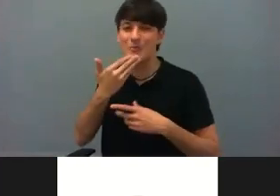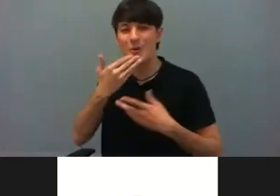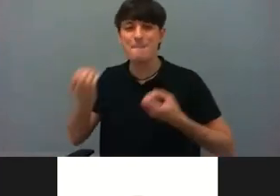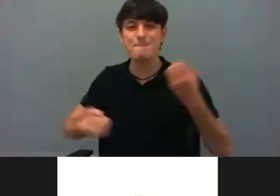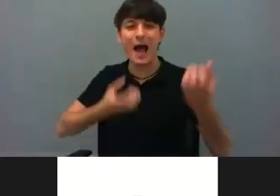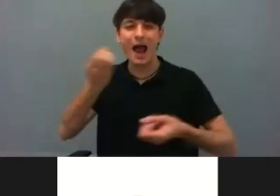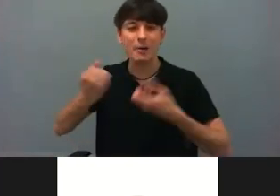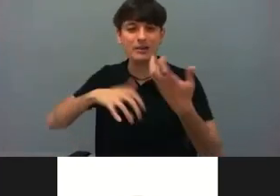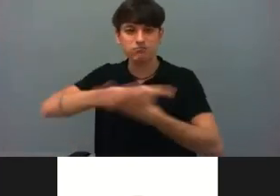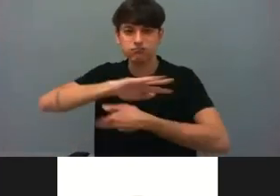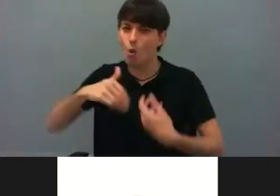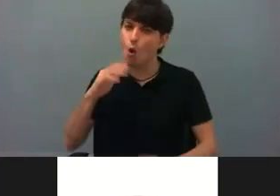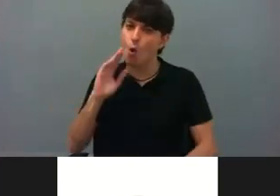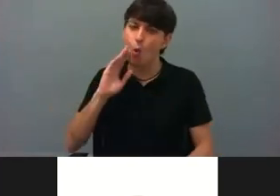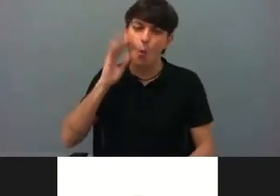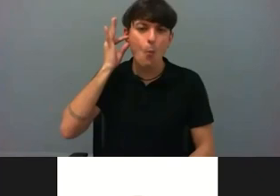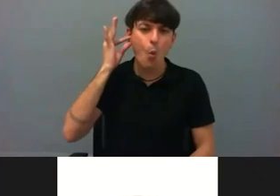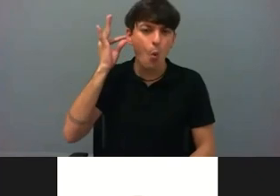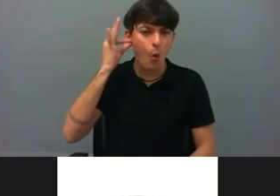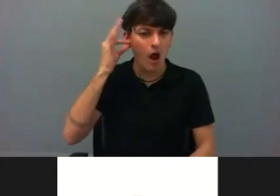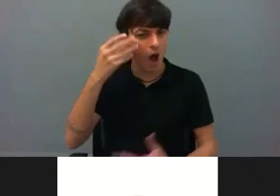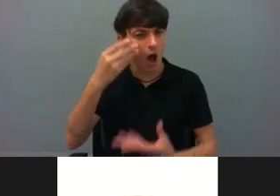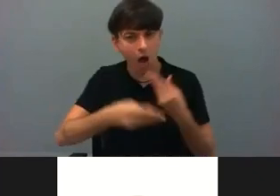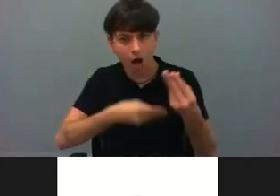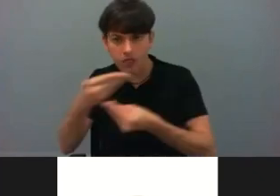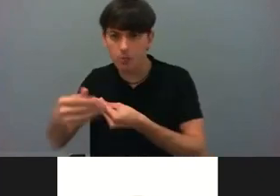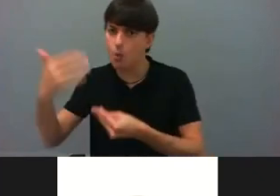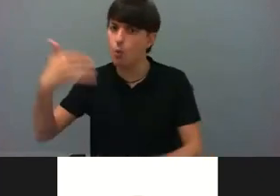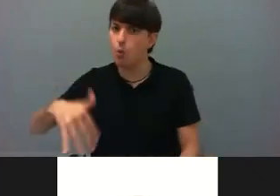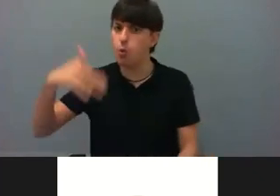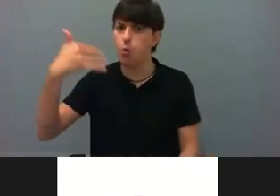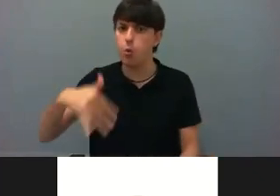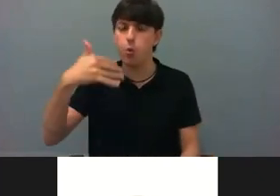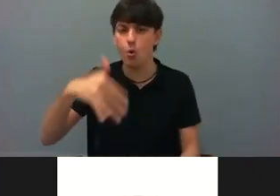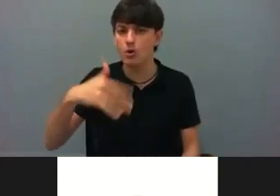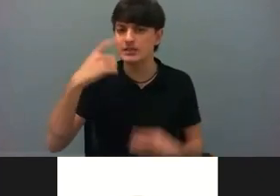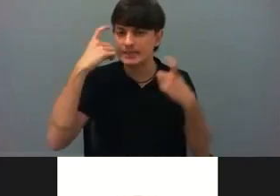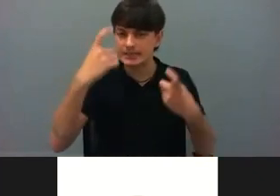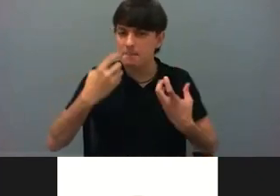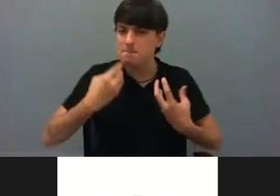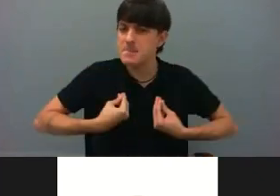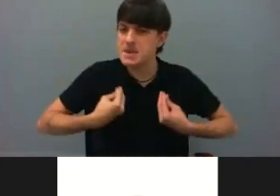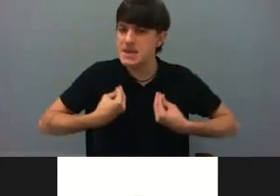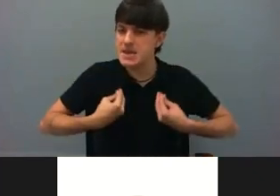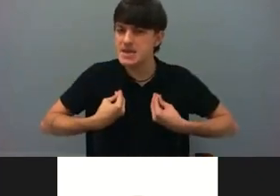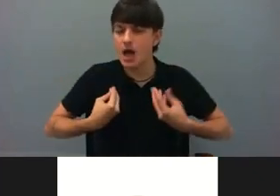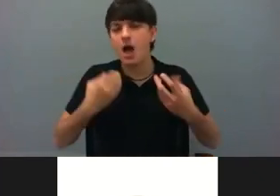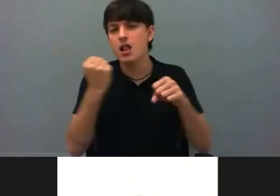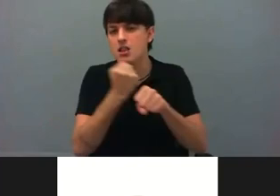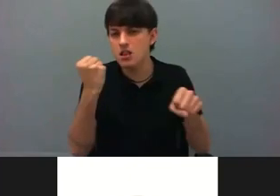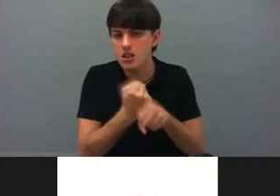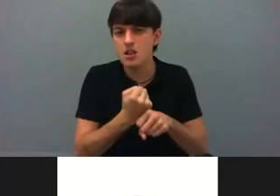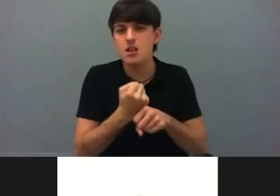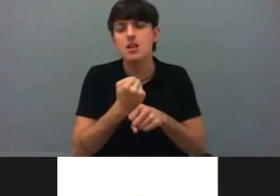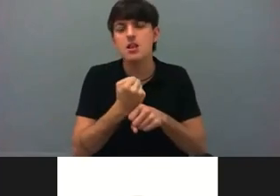esos malabares que hacemos muchas mujeres para poder encajar esta vida en la esfera familiar, laboral, profesional,